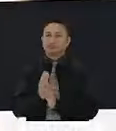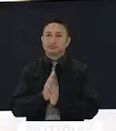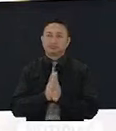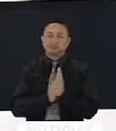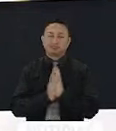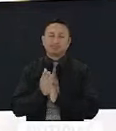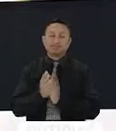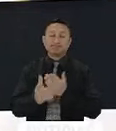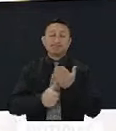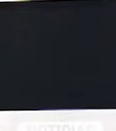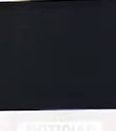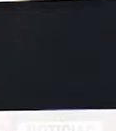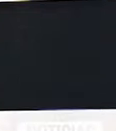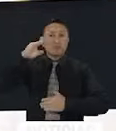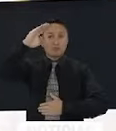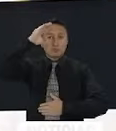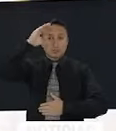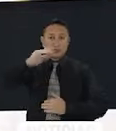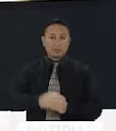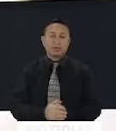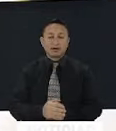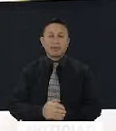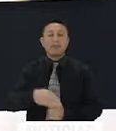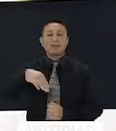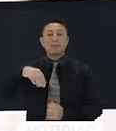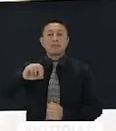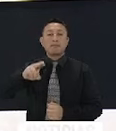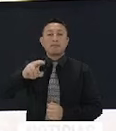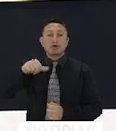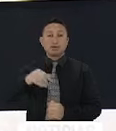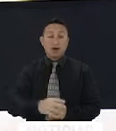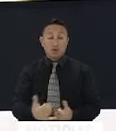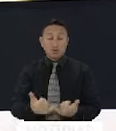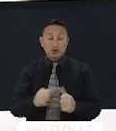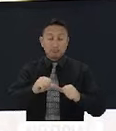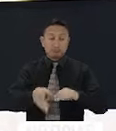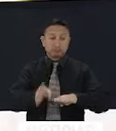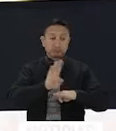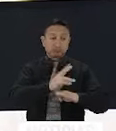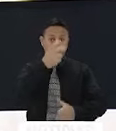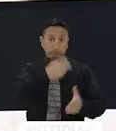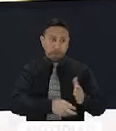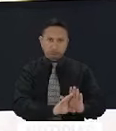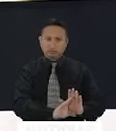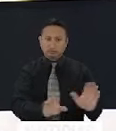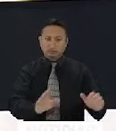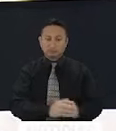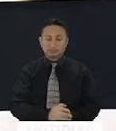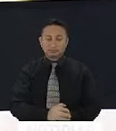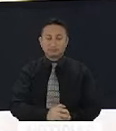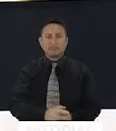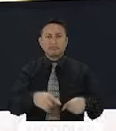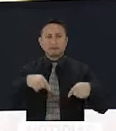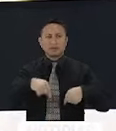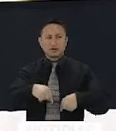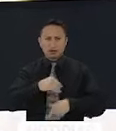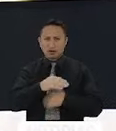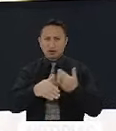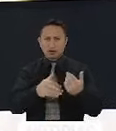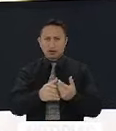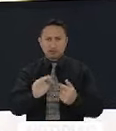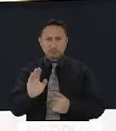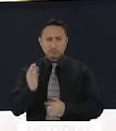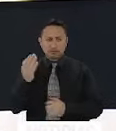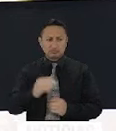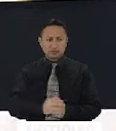La ministra del Interior, Mónica Palencia, no fue censurada en el Pleno de la Asamblea Nacional. En un giro inesperado, Construye